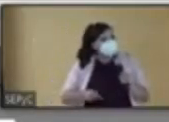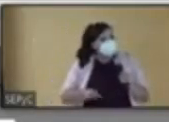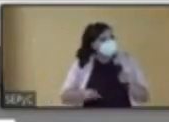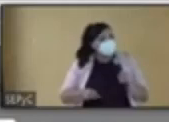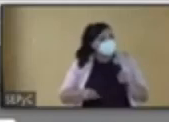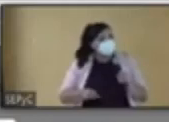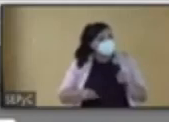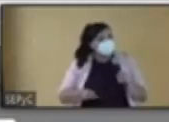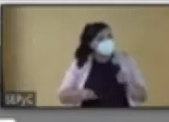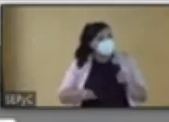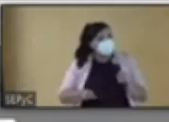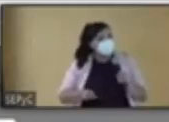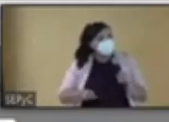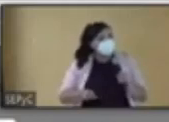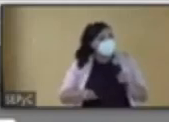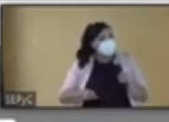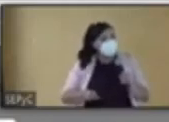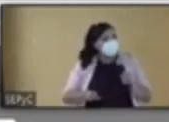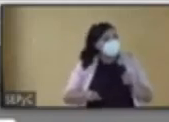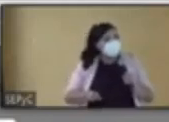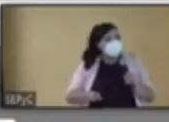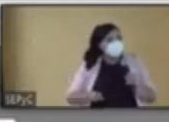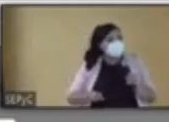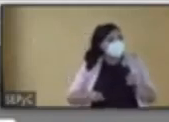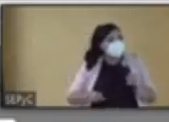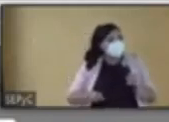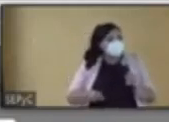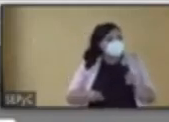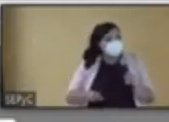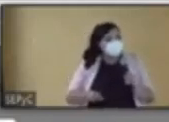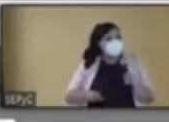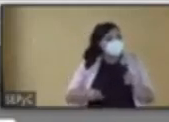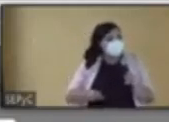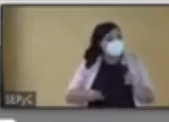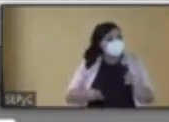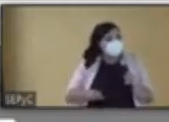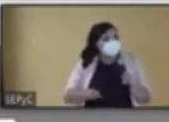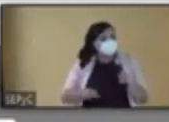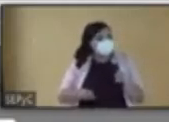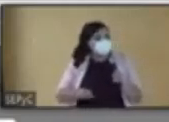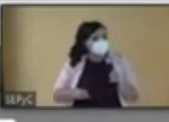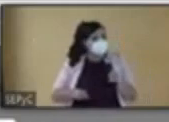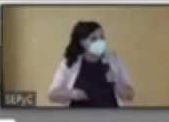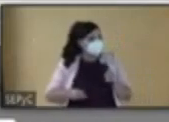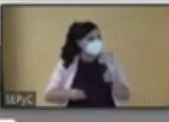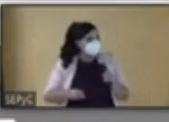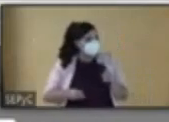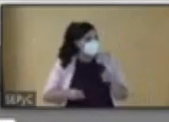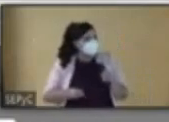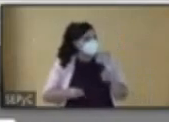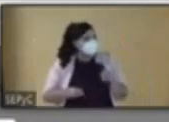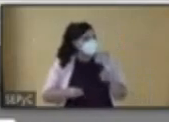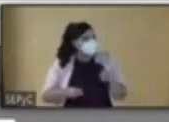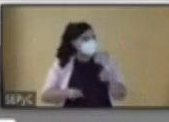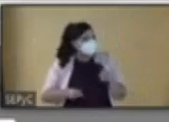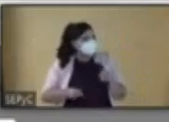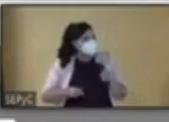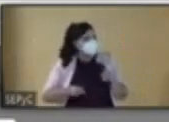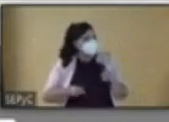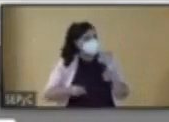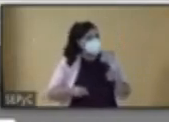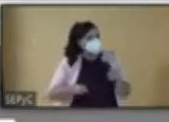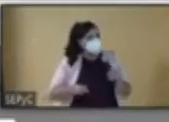participa, que puedan ser gremios o sindicatos, organizaciones benéficas o cualquiera otra de las aquí referidas. El